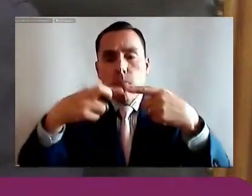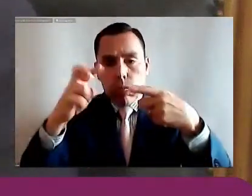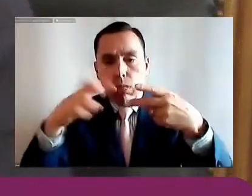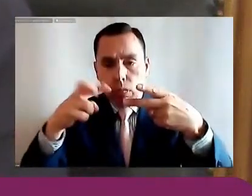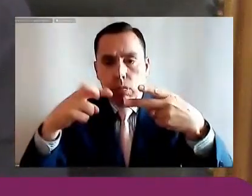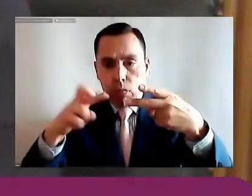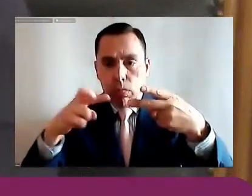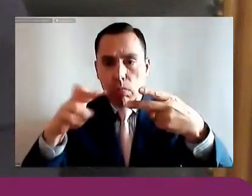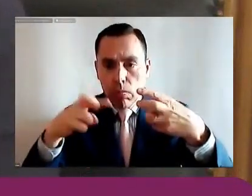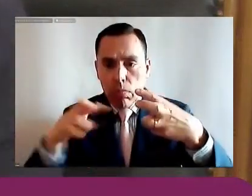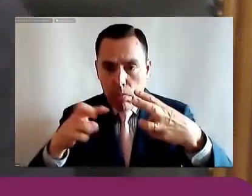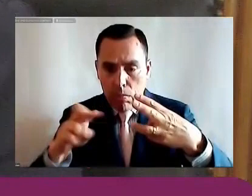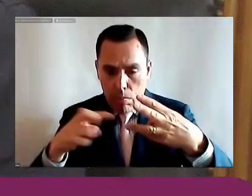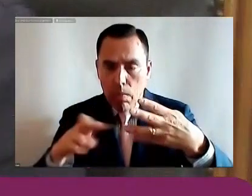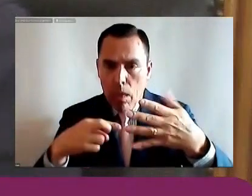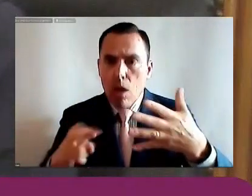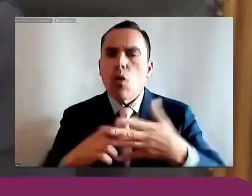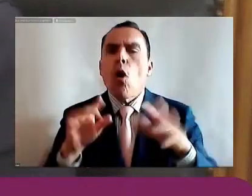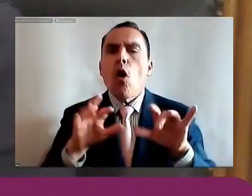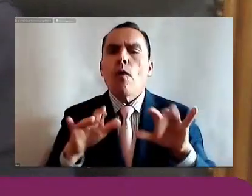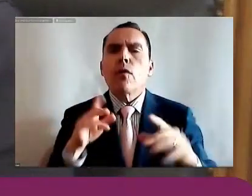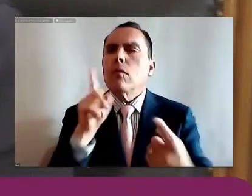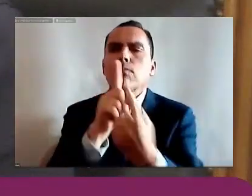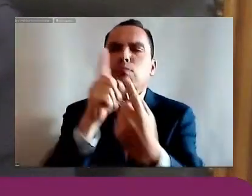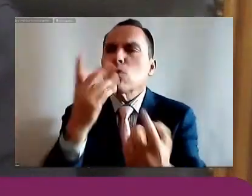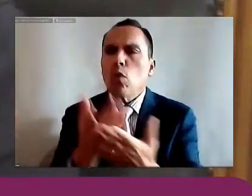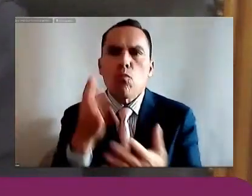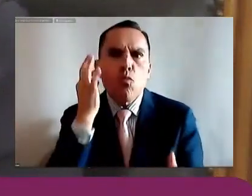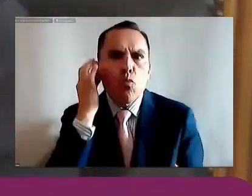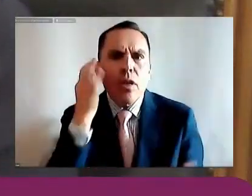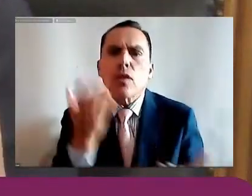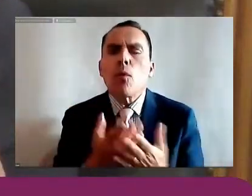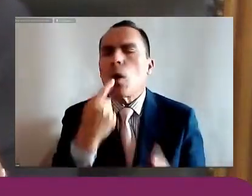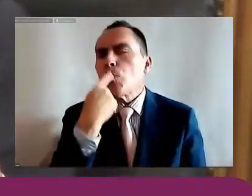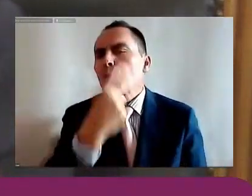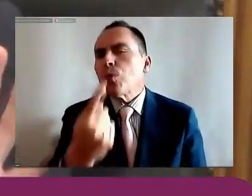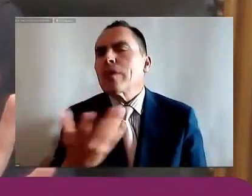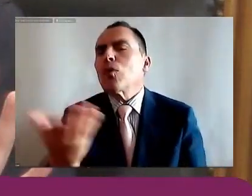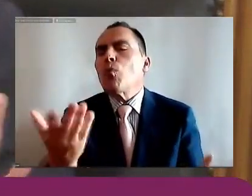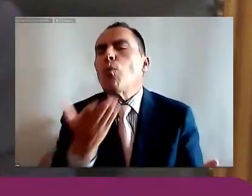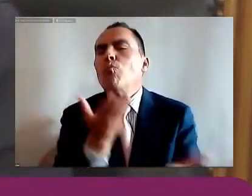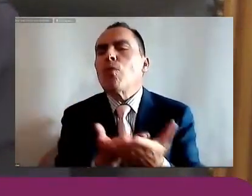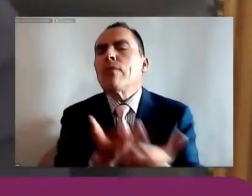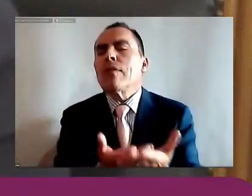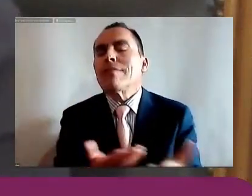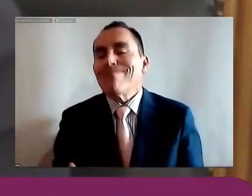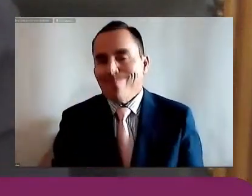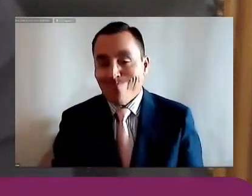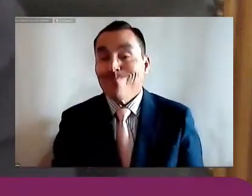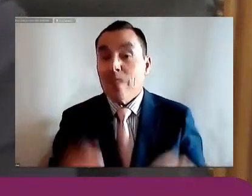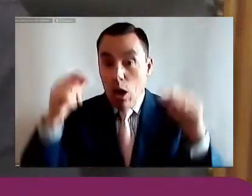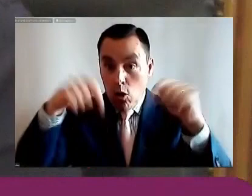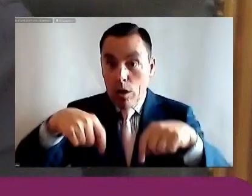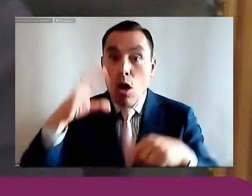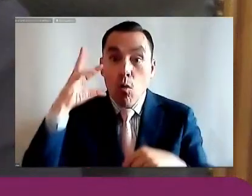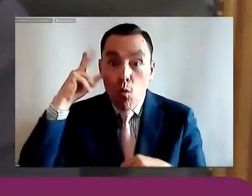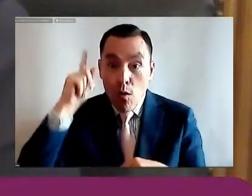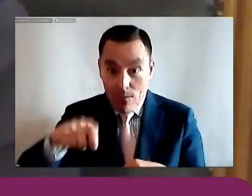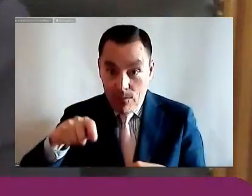oficina común o no. Esa es la pregunta en el fondo que surge. Hay un fallo al menos, que es